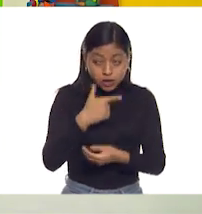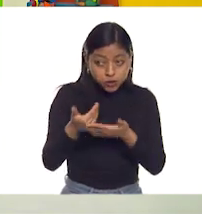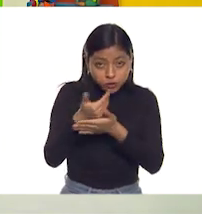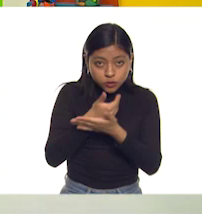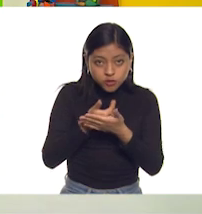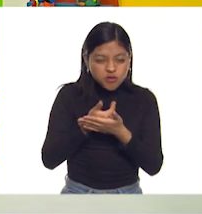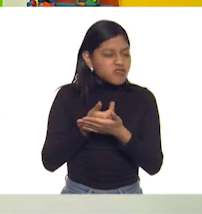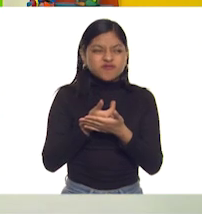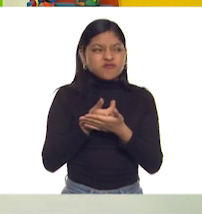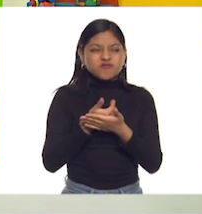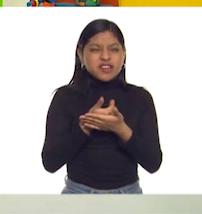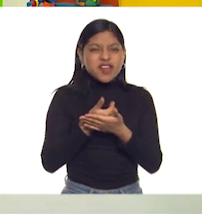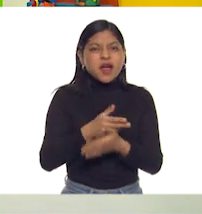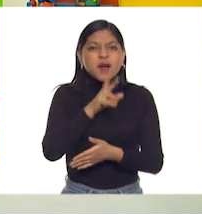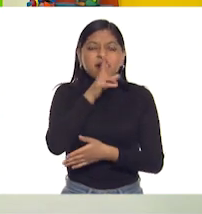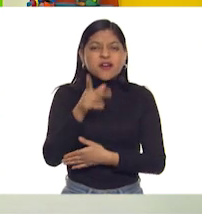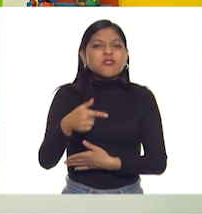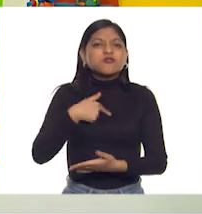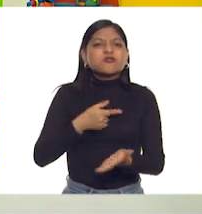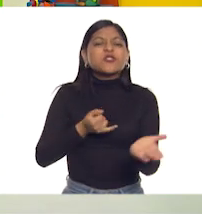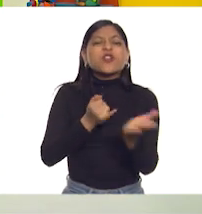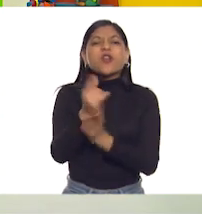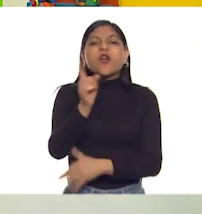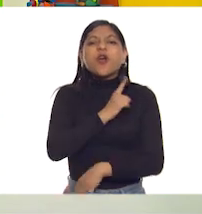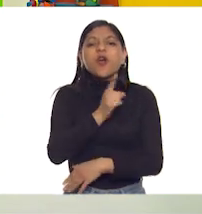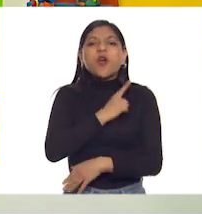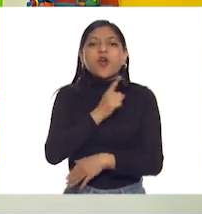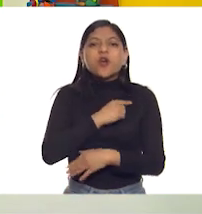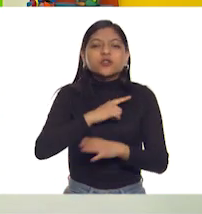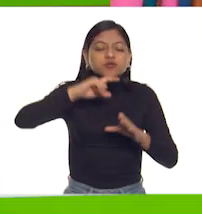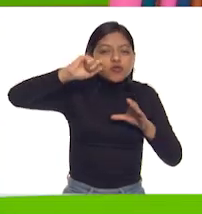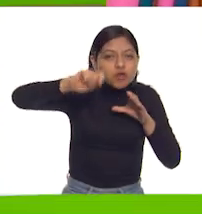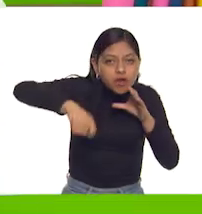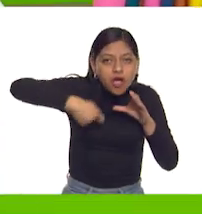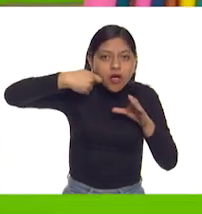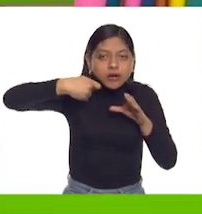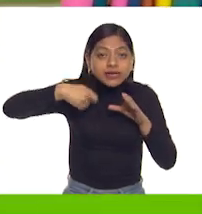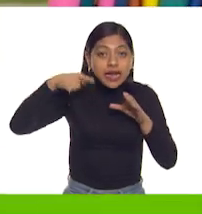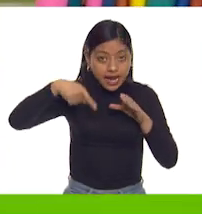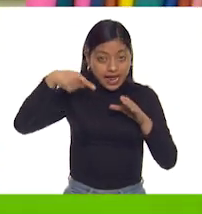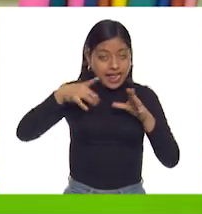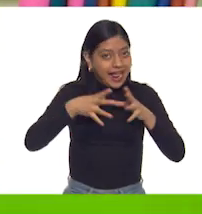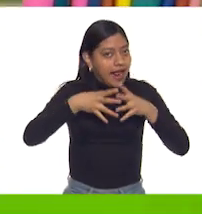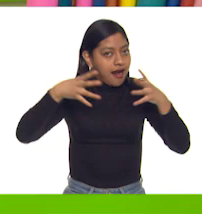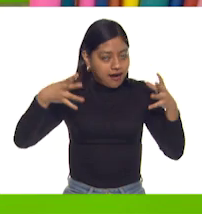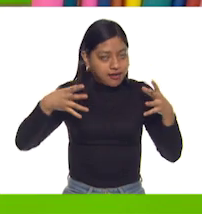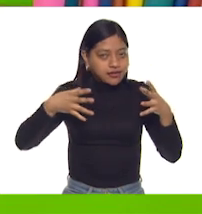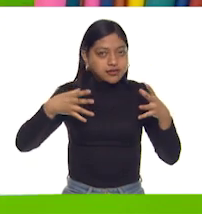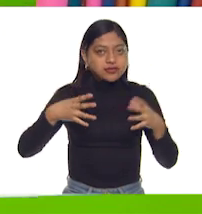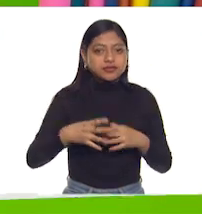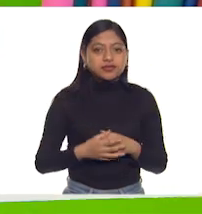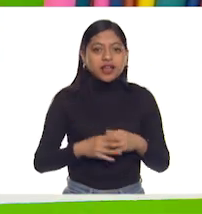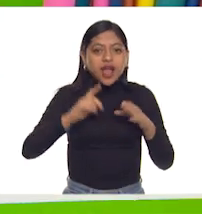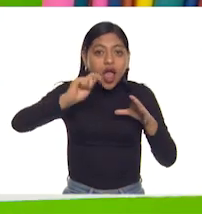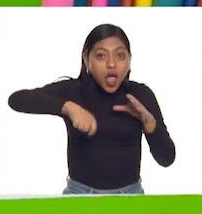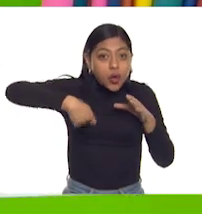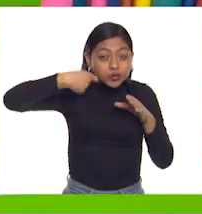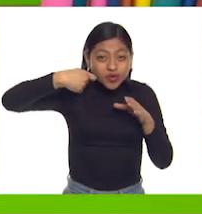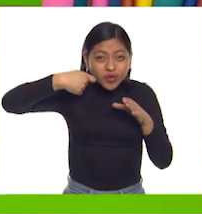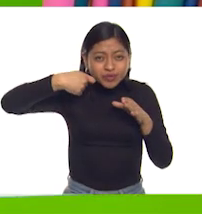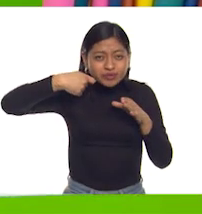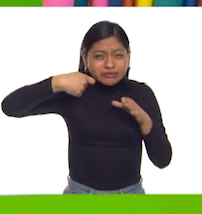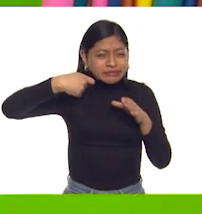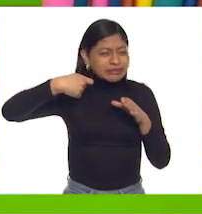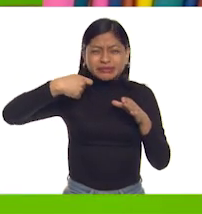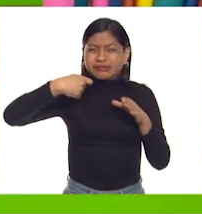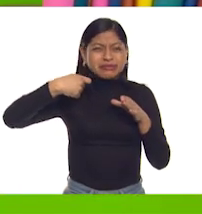se lanzó directamente a probarla. Comenzó por el tazón más grande, pero al probarlo, la